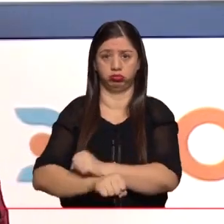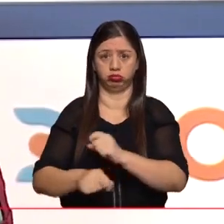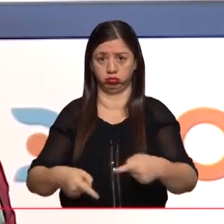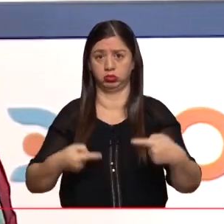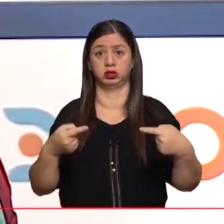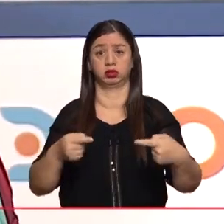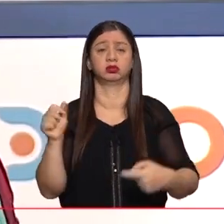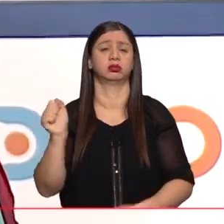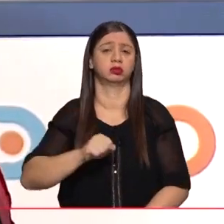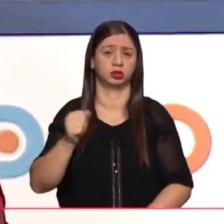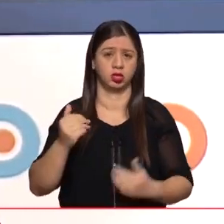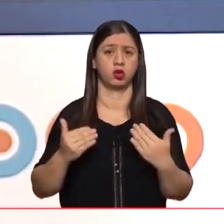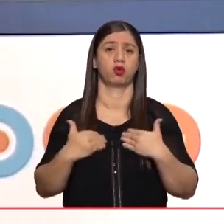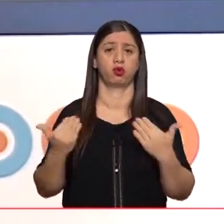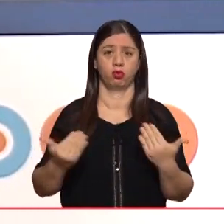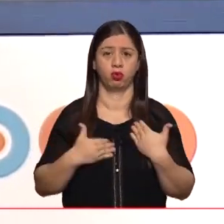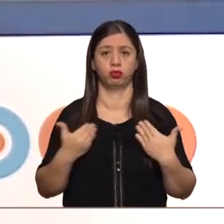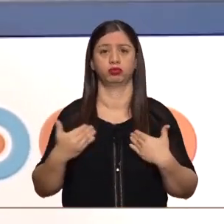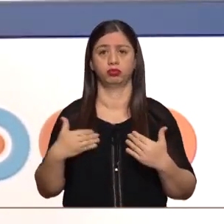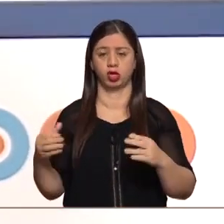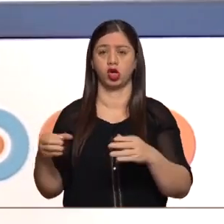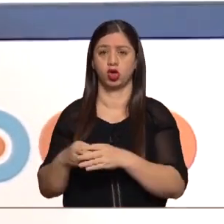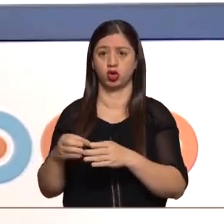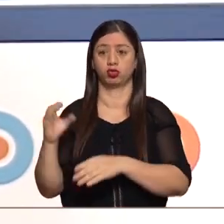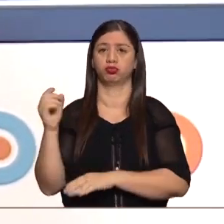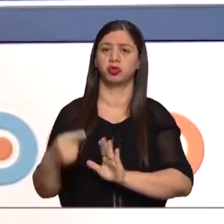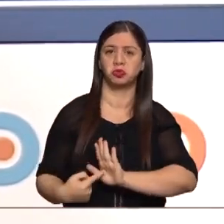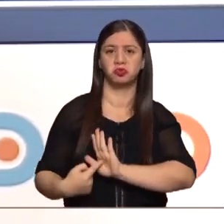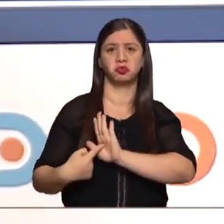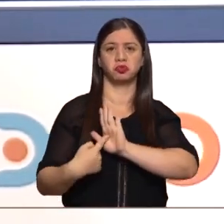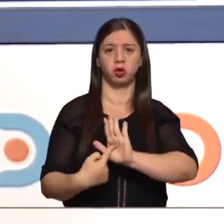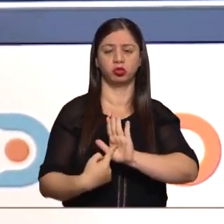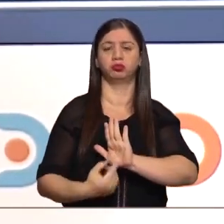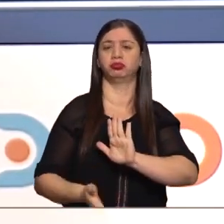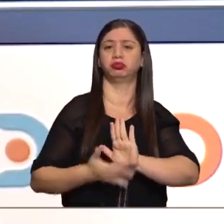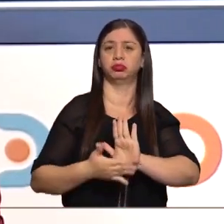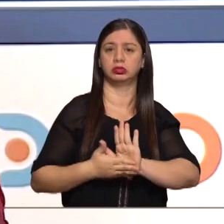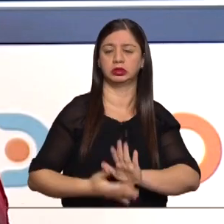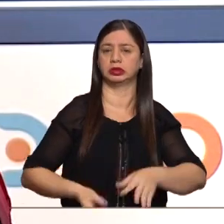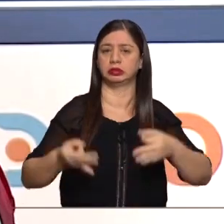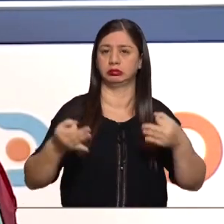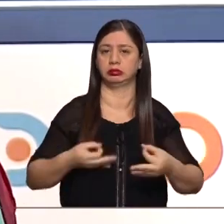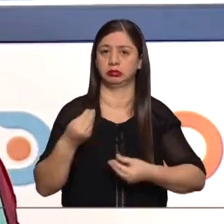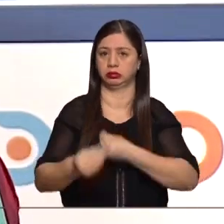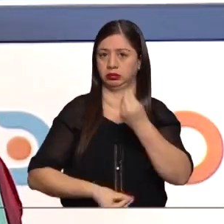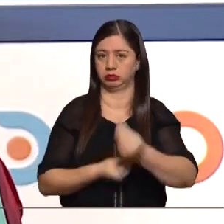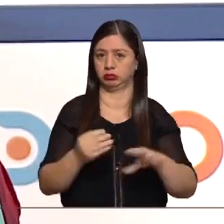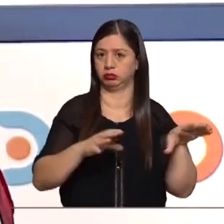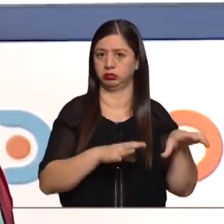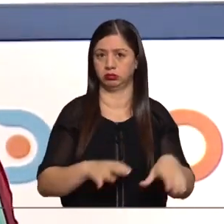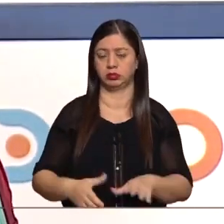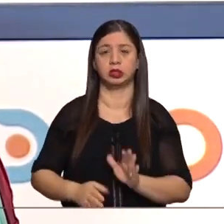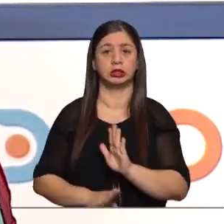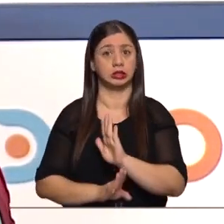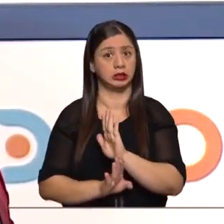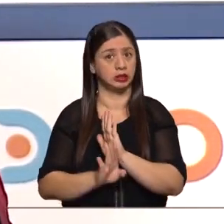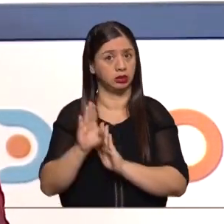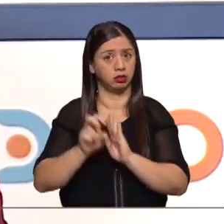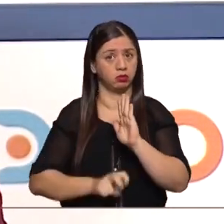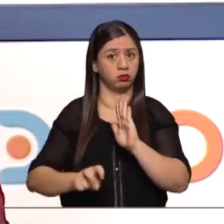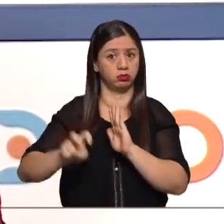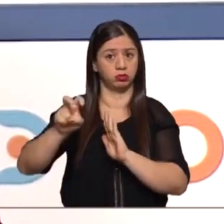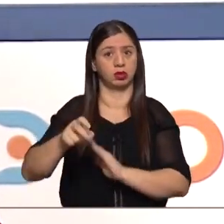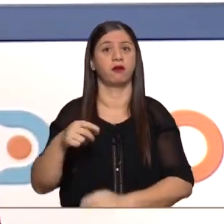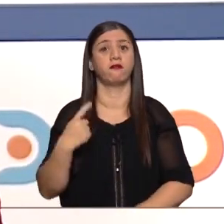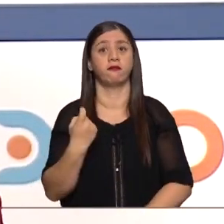muy contento la verdad con todo el equipo, por lo que se salió a demostrar, por lo que se hizo. Y nada, a seguir así, a seguir levantando el nivel, que se viene un partido